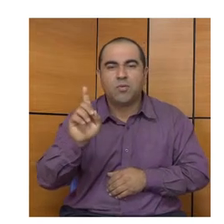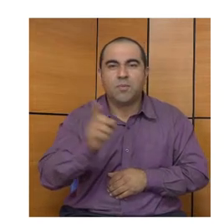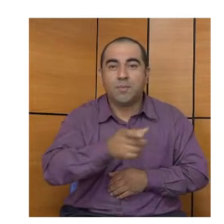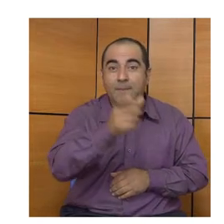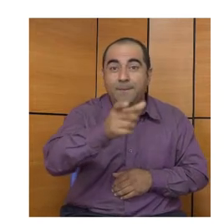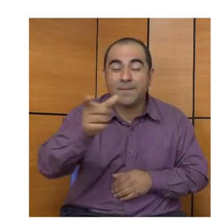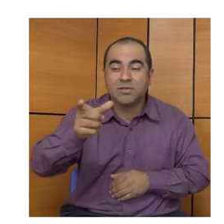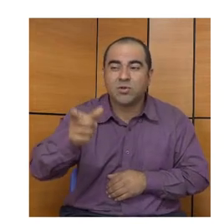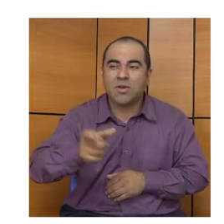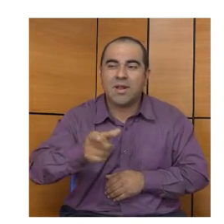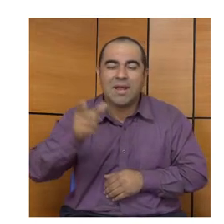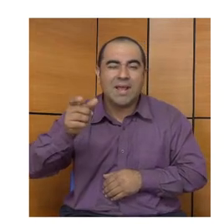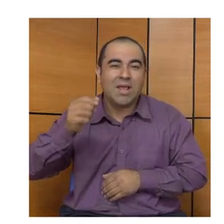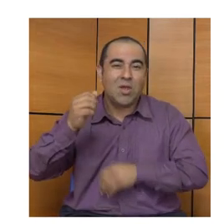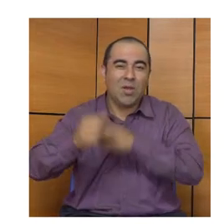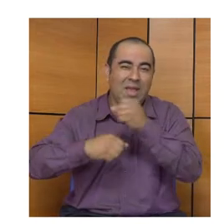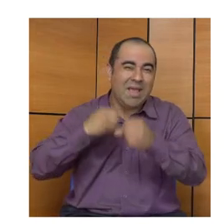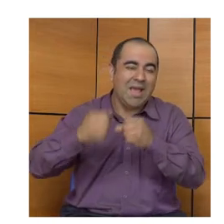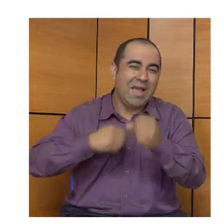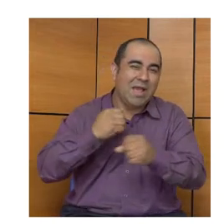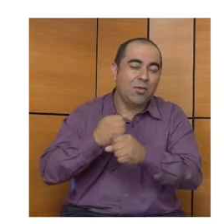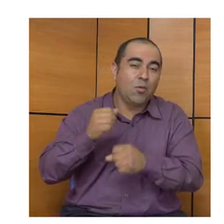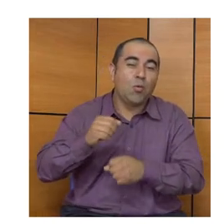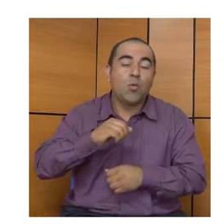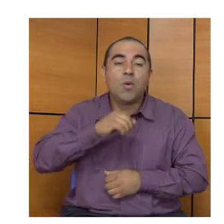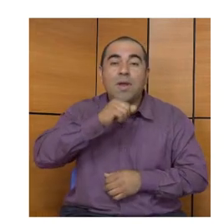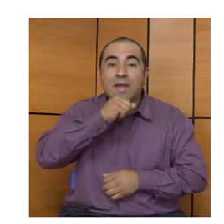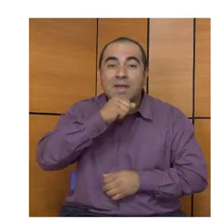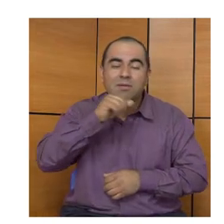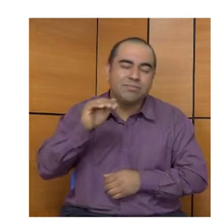los adultos mayores y también un poco